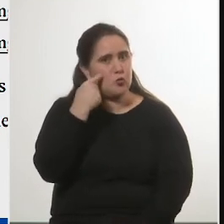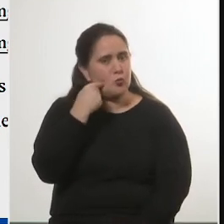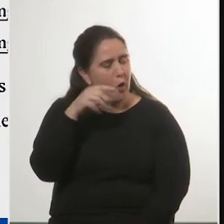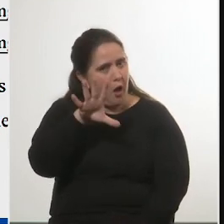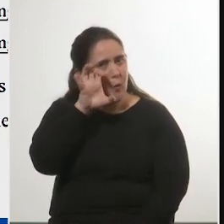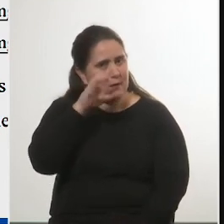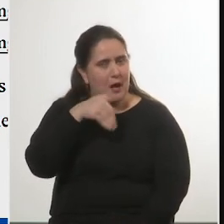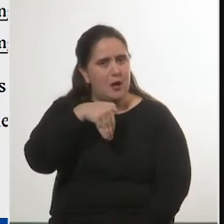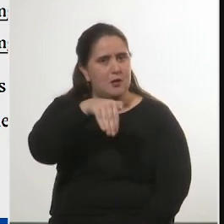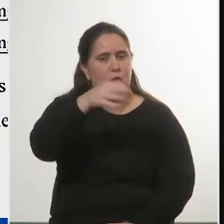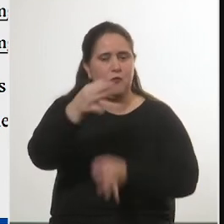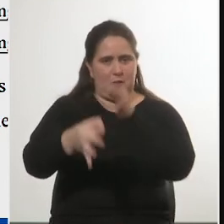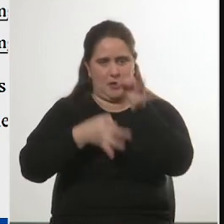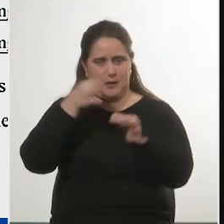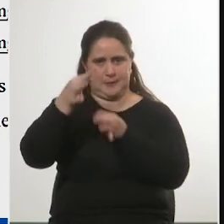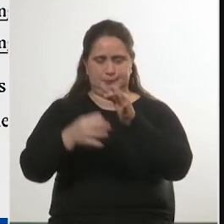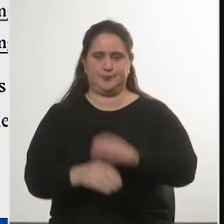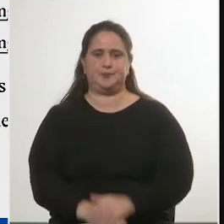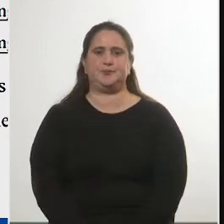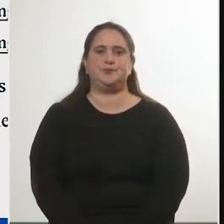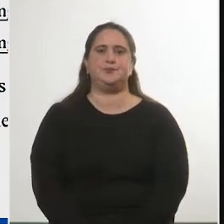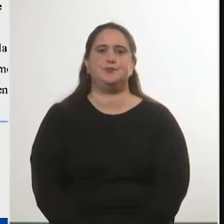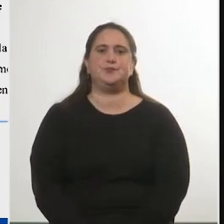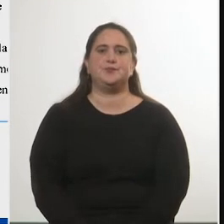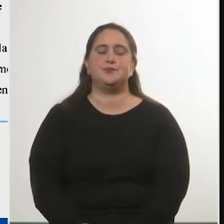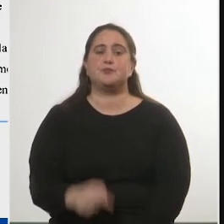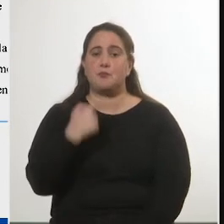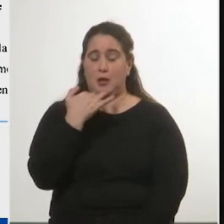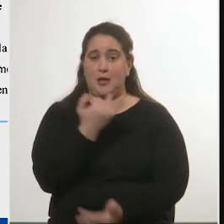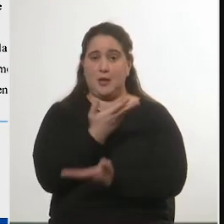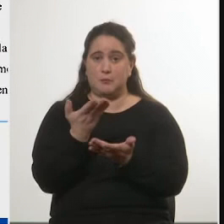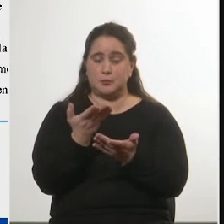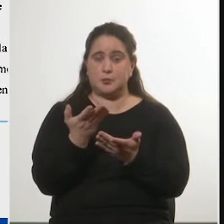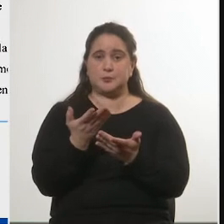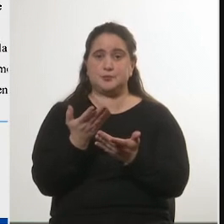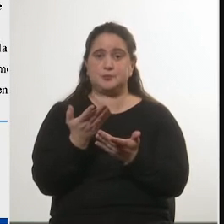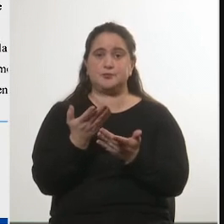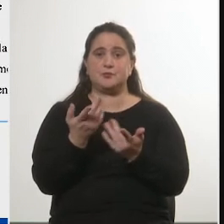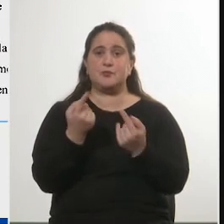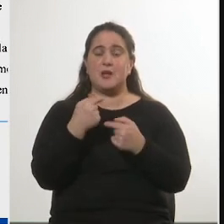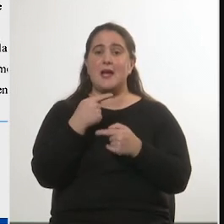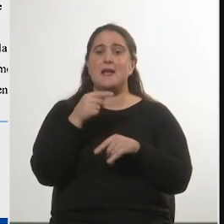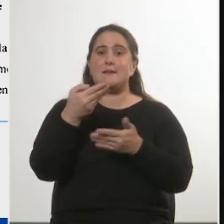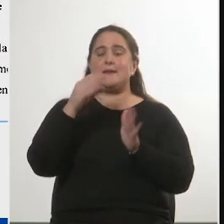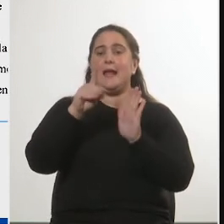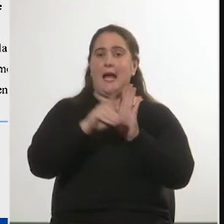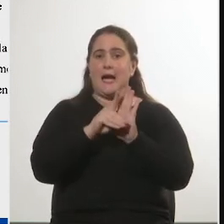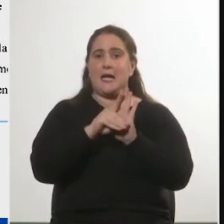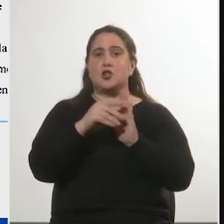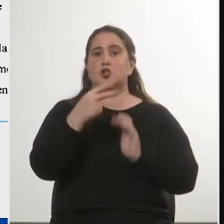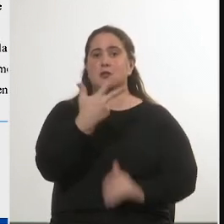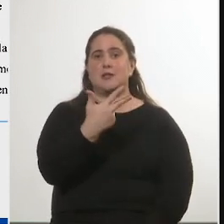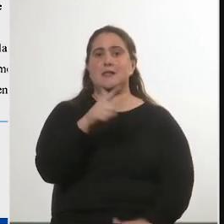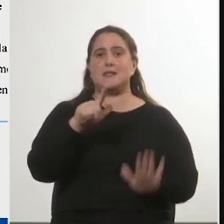valores para lo que vamos a hablar después. Como ejemplo de ello, queremos citar el decreto